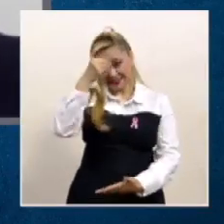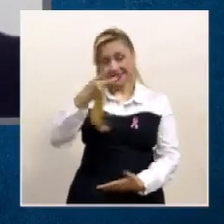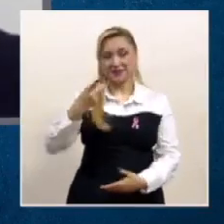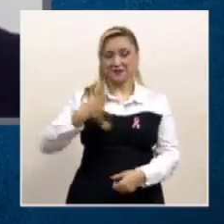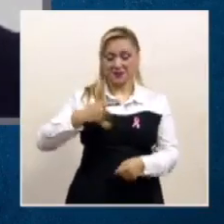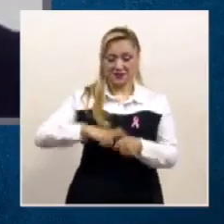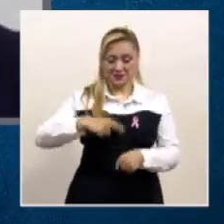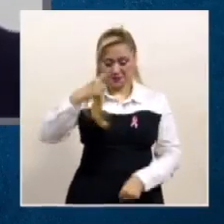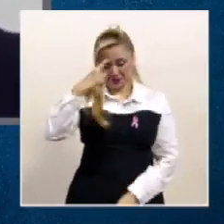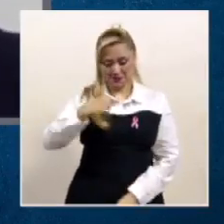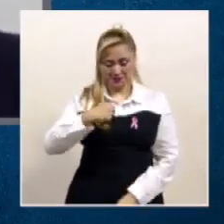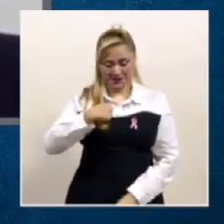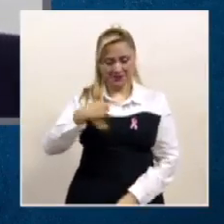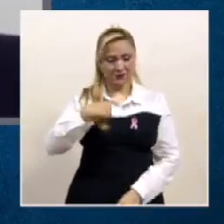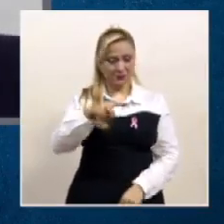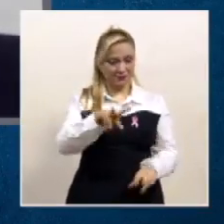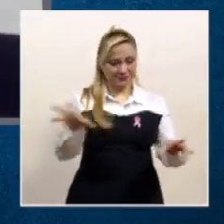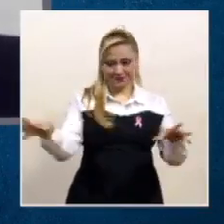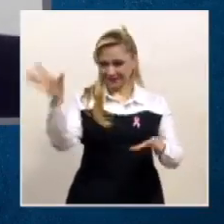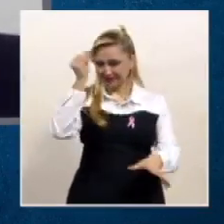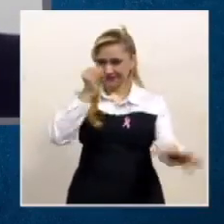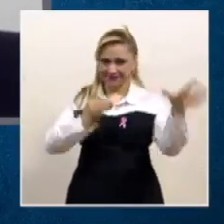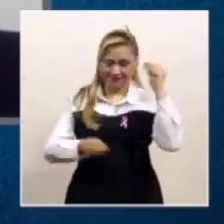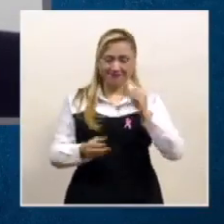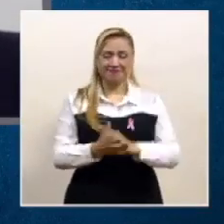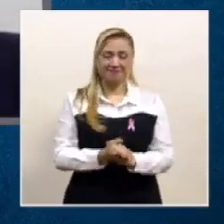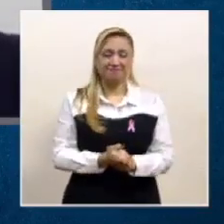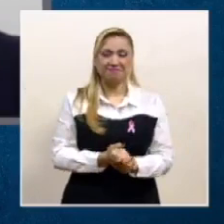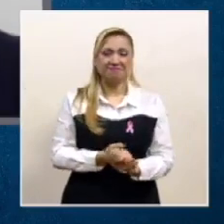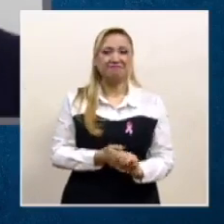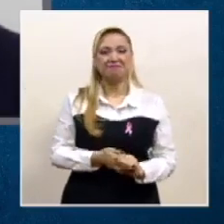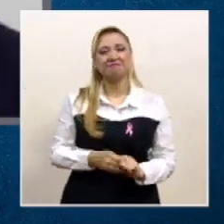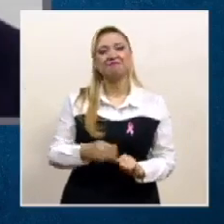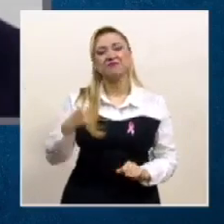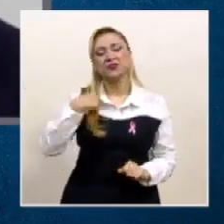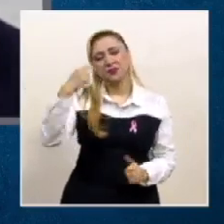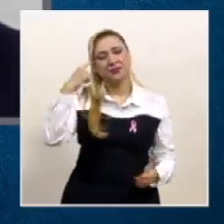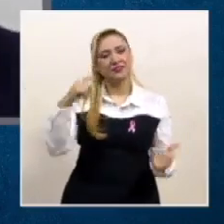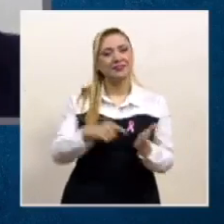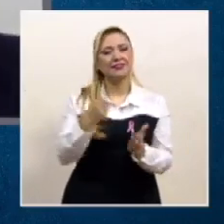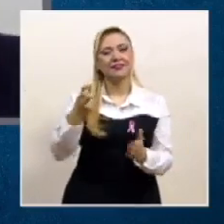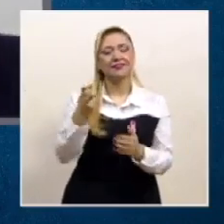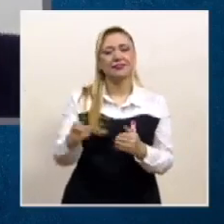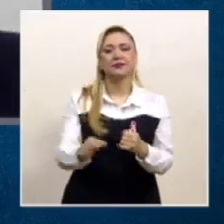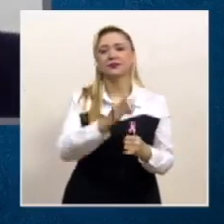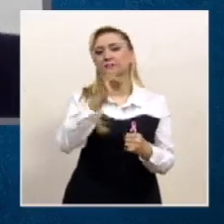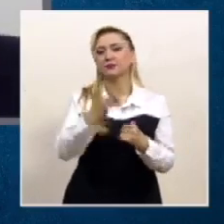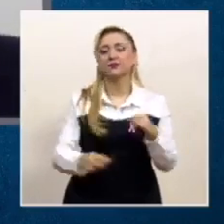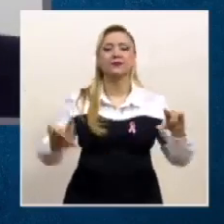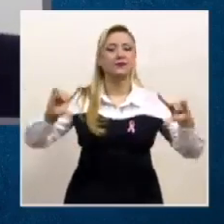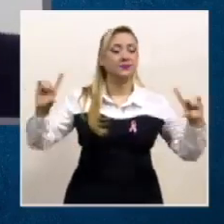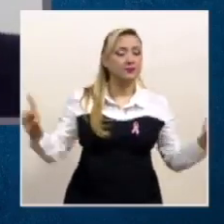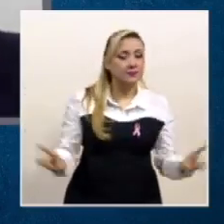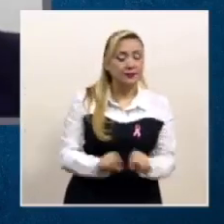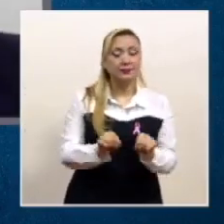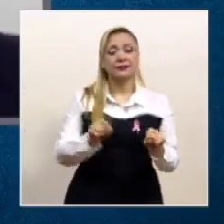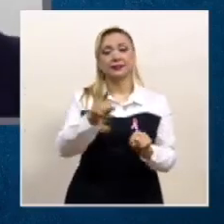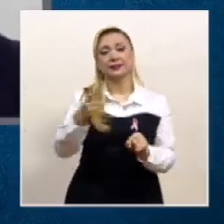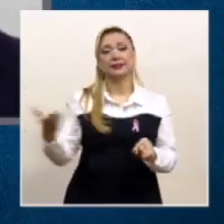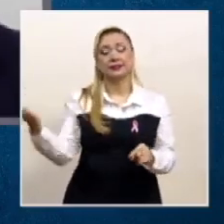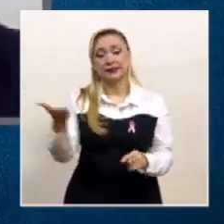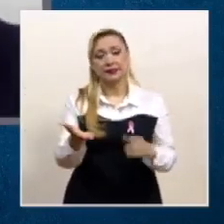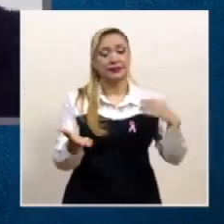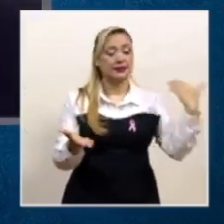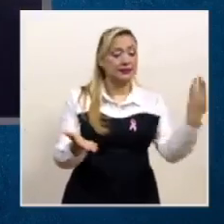personal he podido aprender mucho y reflexionar además. Creo que con estas últimas conclusiones que ponen sobre la mesa temas